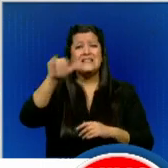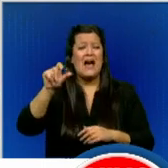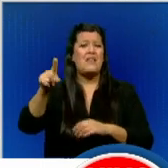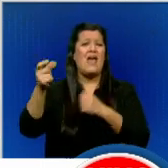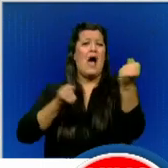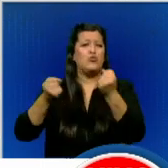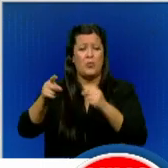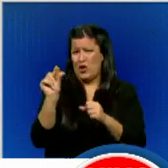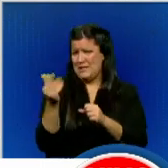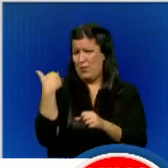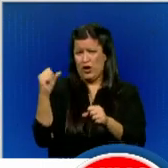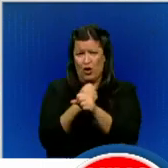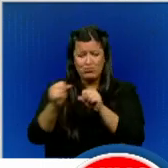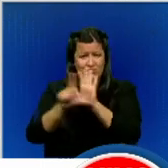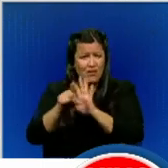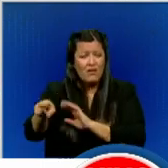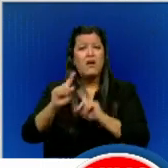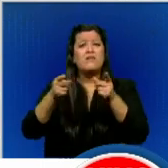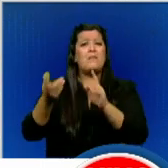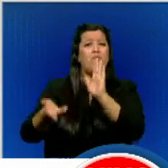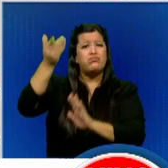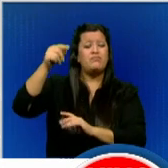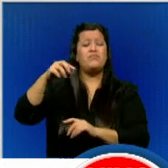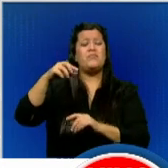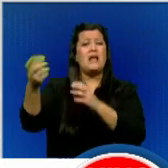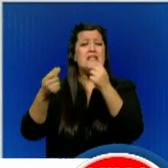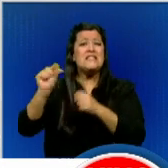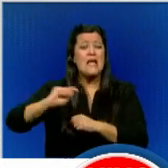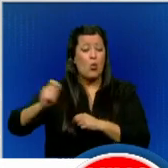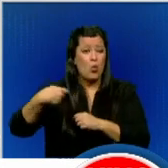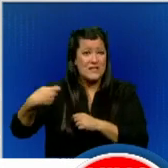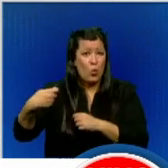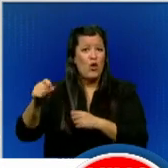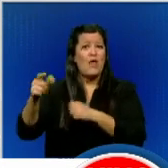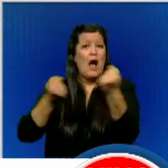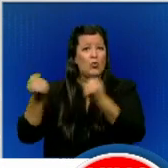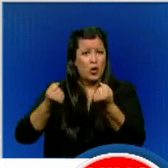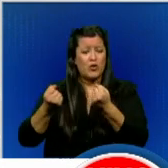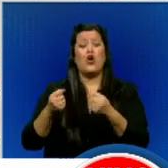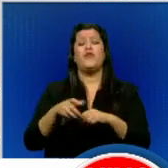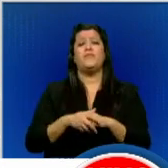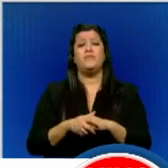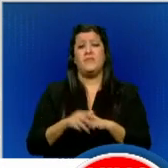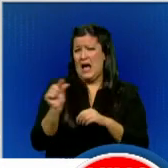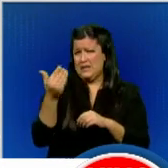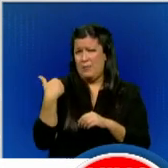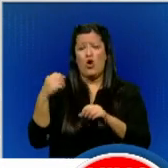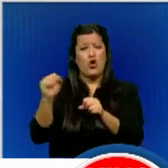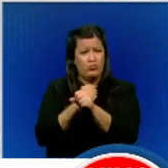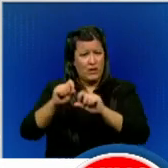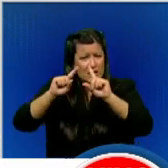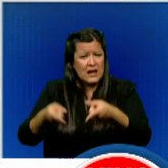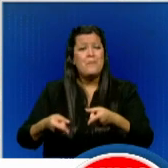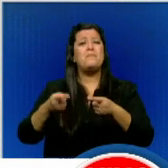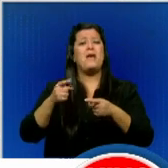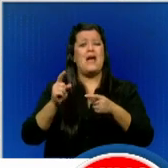votamos hace poquito 14 incremento de la prima del seguro automotor 05 la votamos hace poquito que se suman la tasa